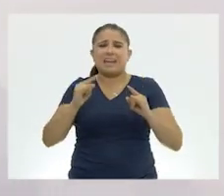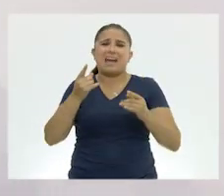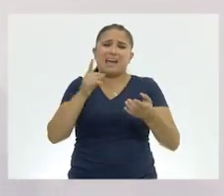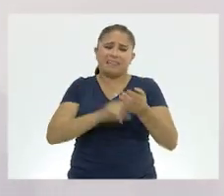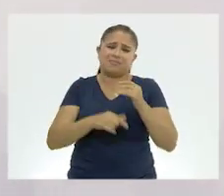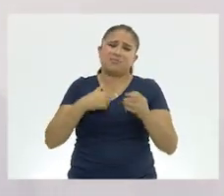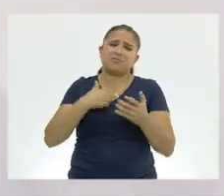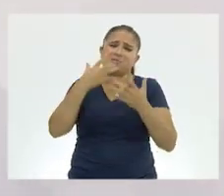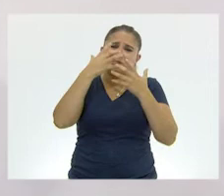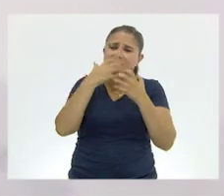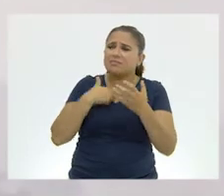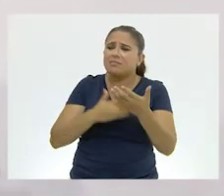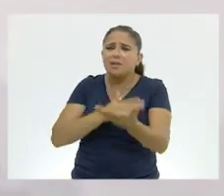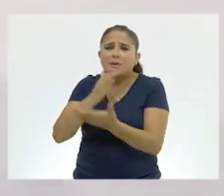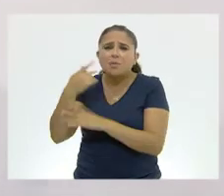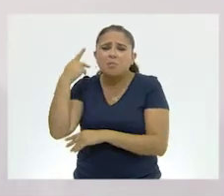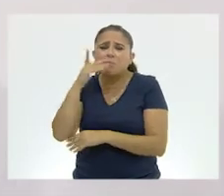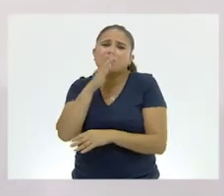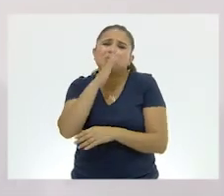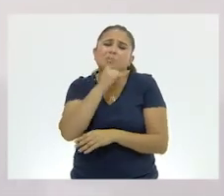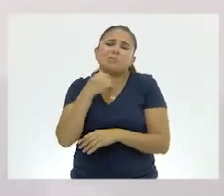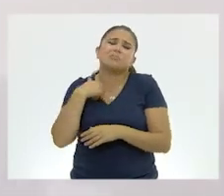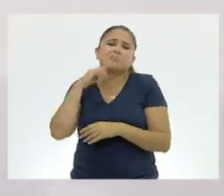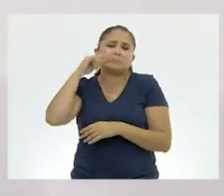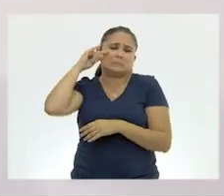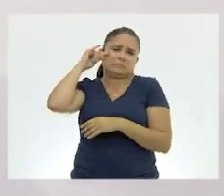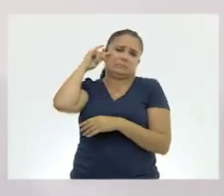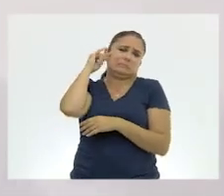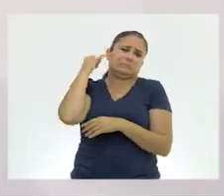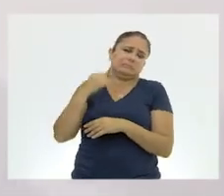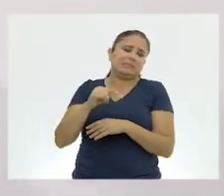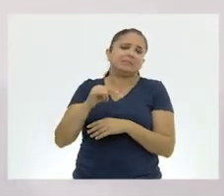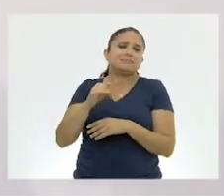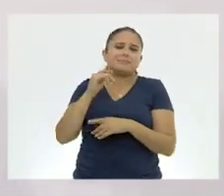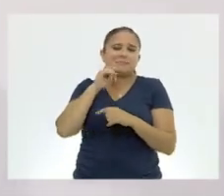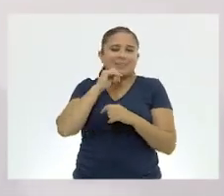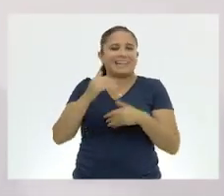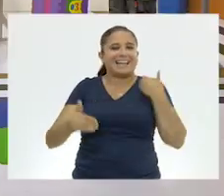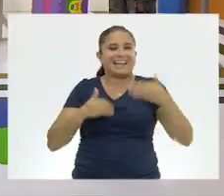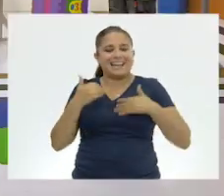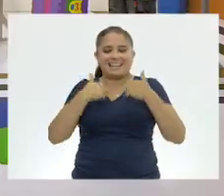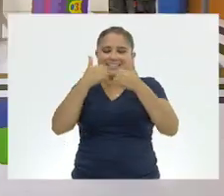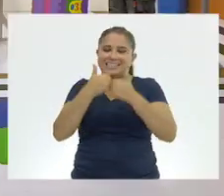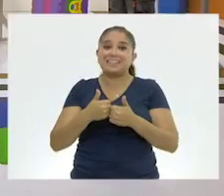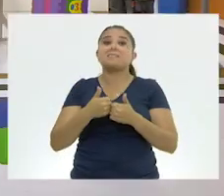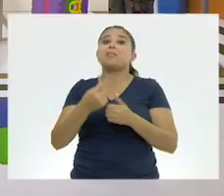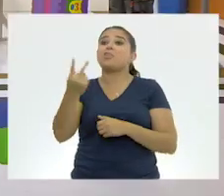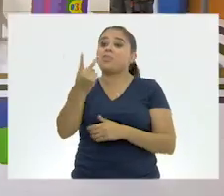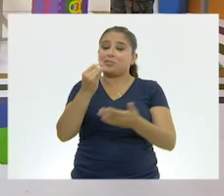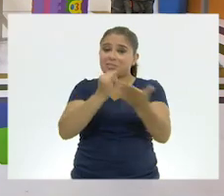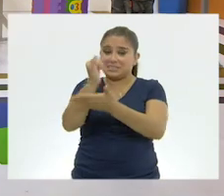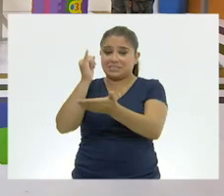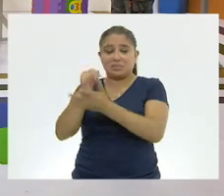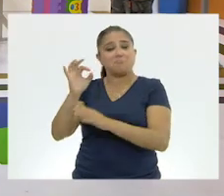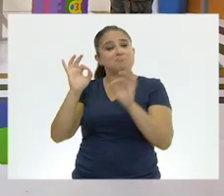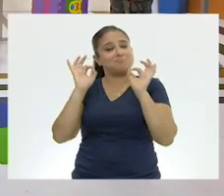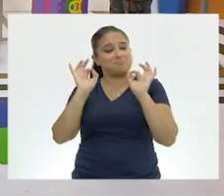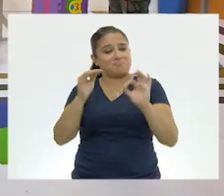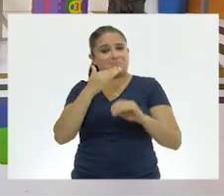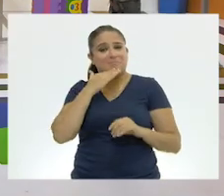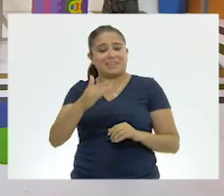muy desilusionada porque no pudimos ir al rancho del tío Asael. ¡Perfecto! Me parece que ambas decisiones fueron las